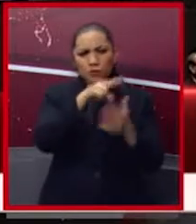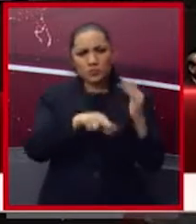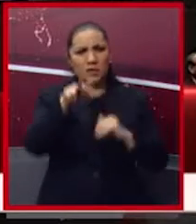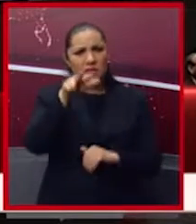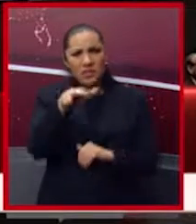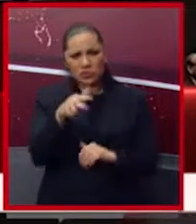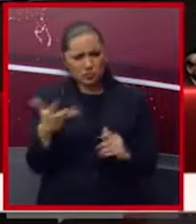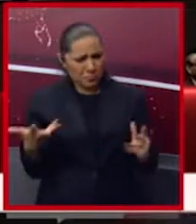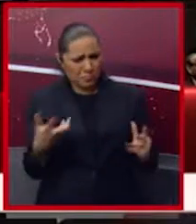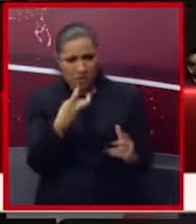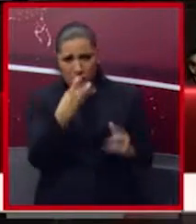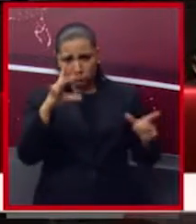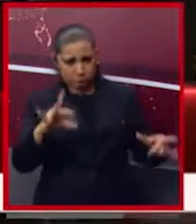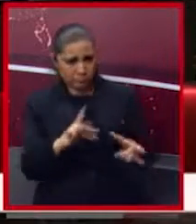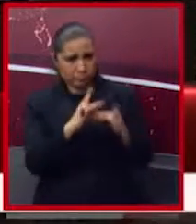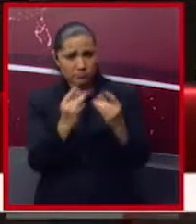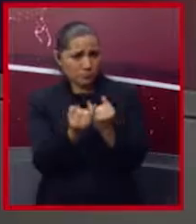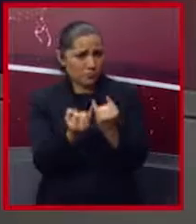año.